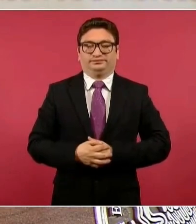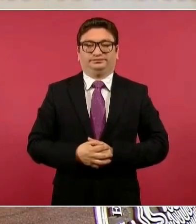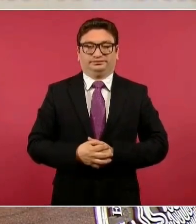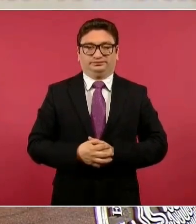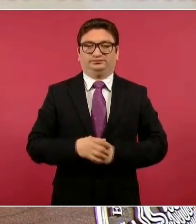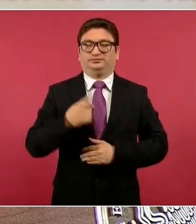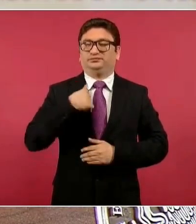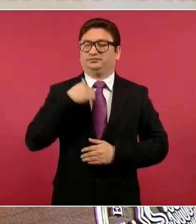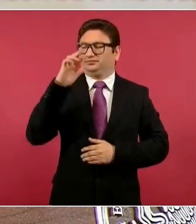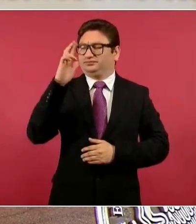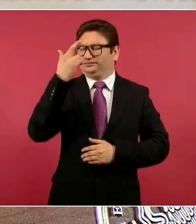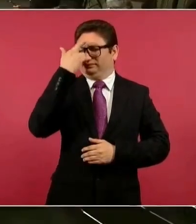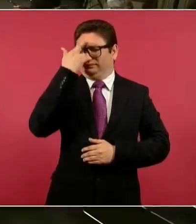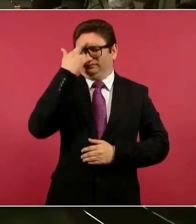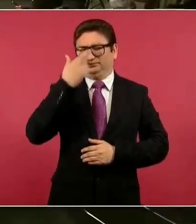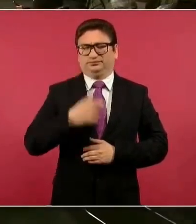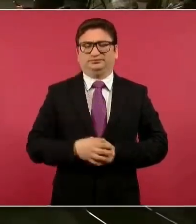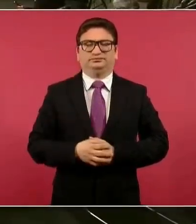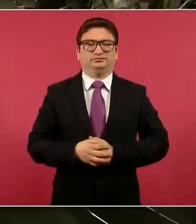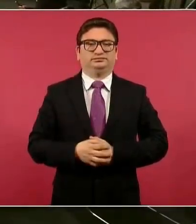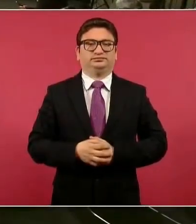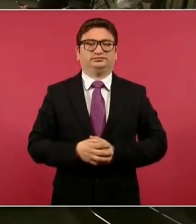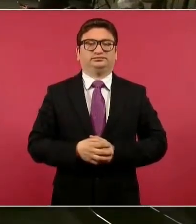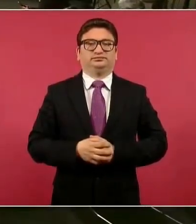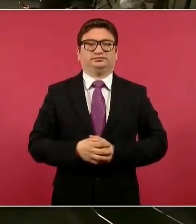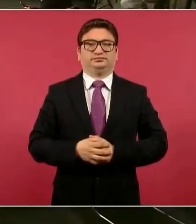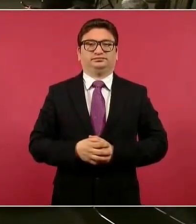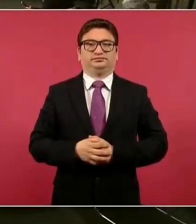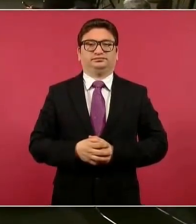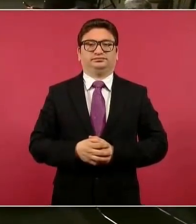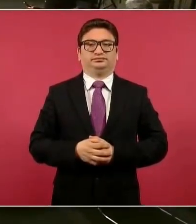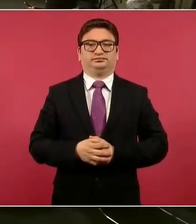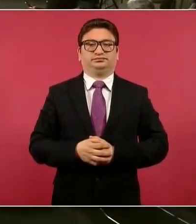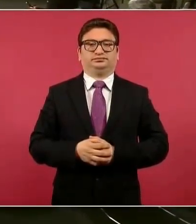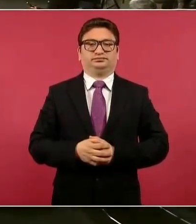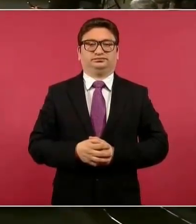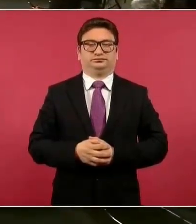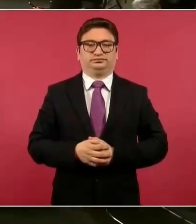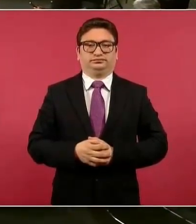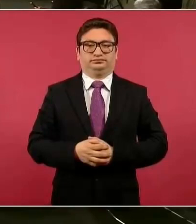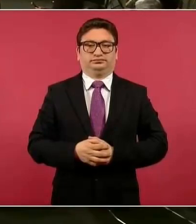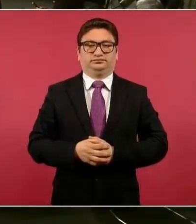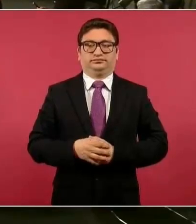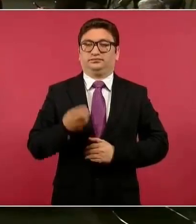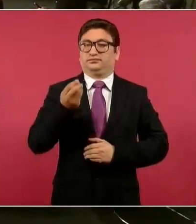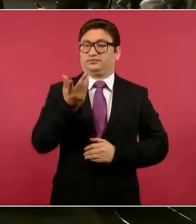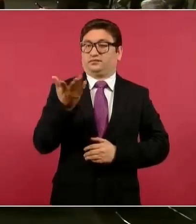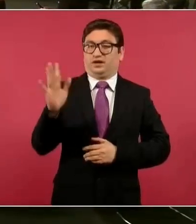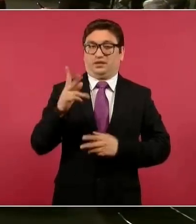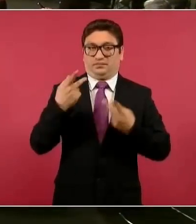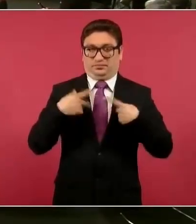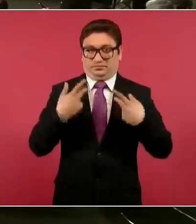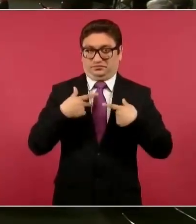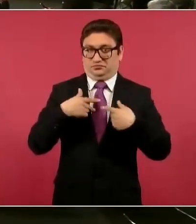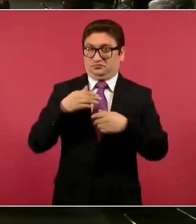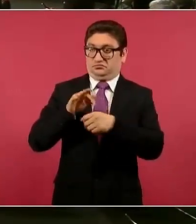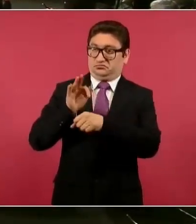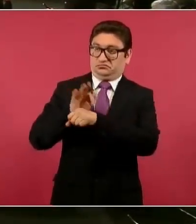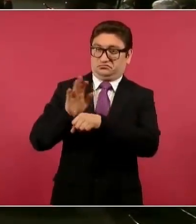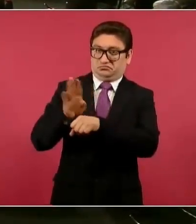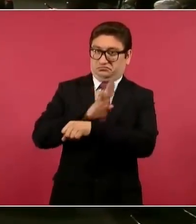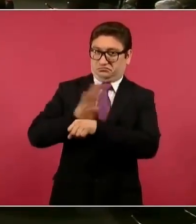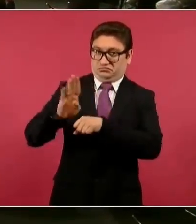Me acuerdo que los que eran beneficiados,